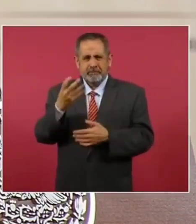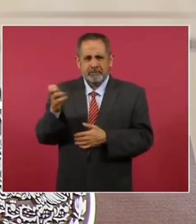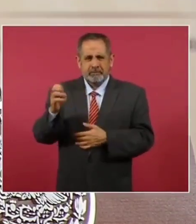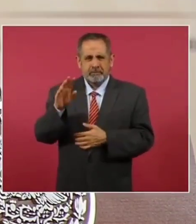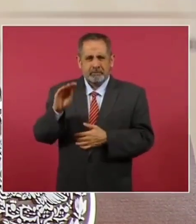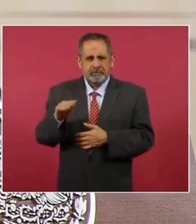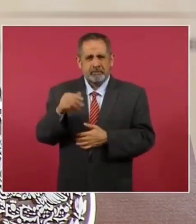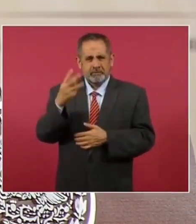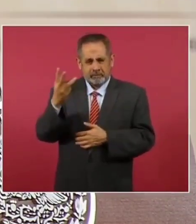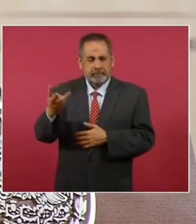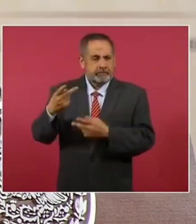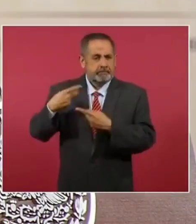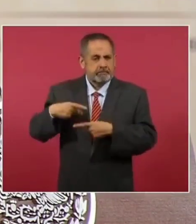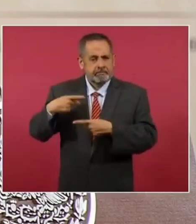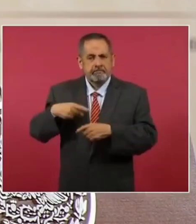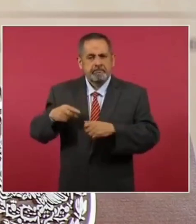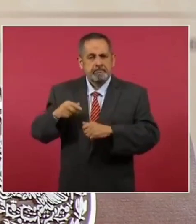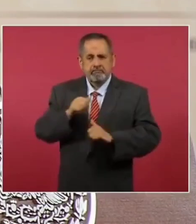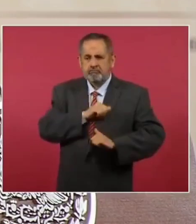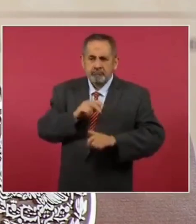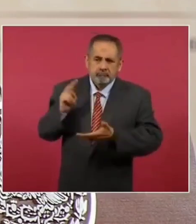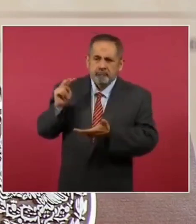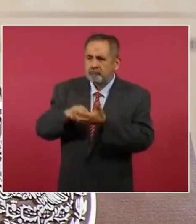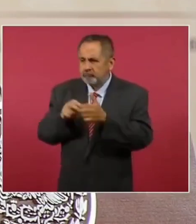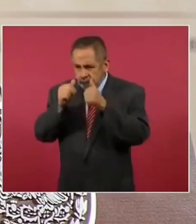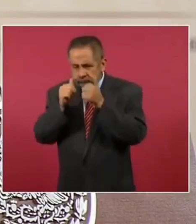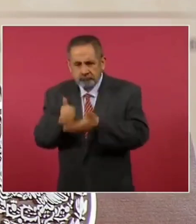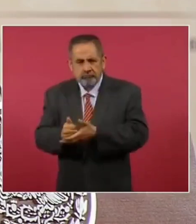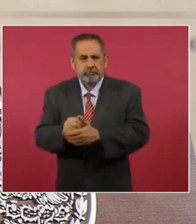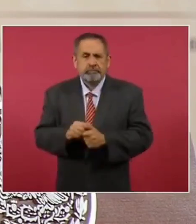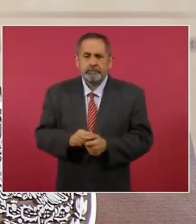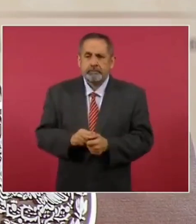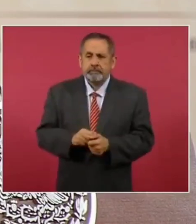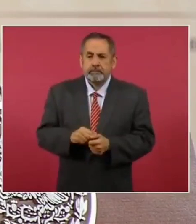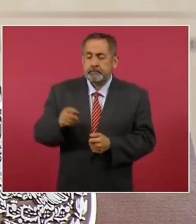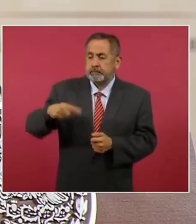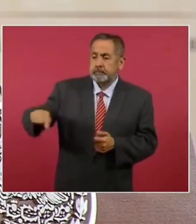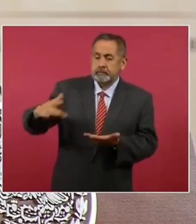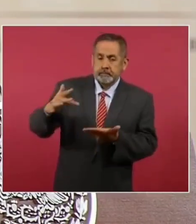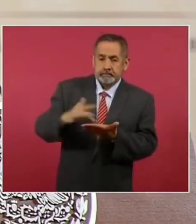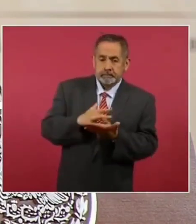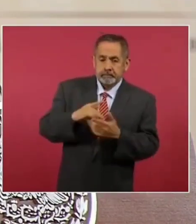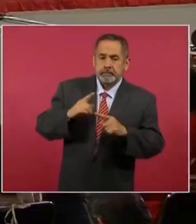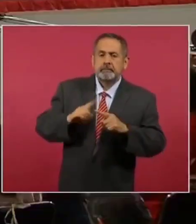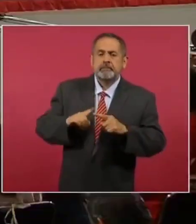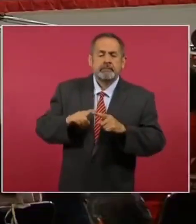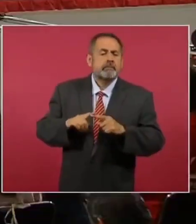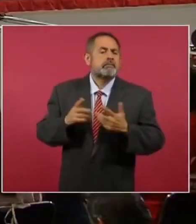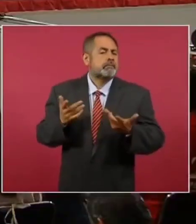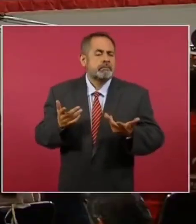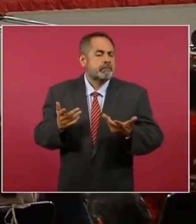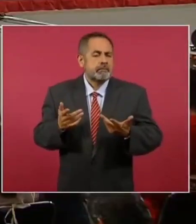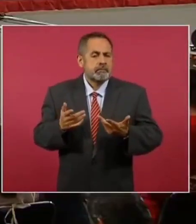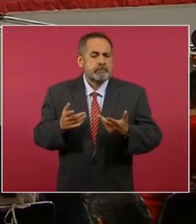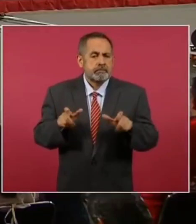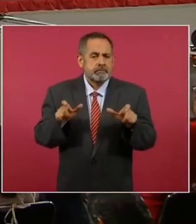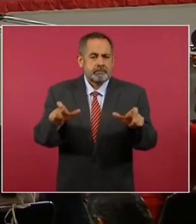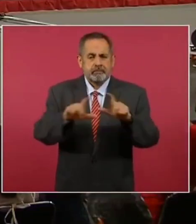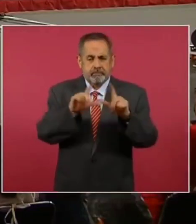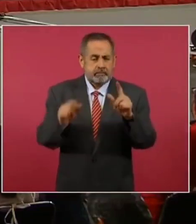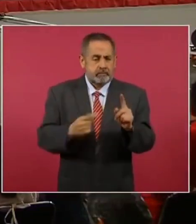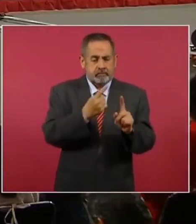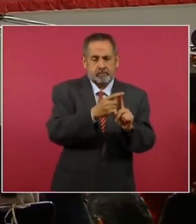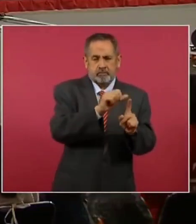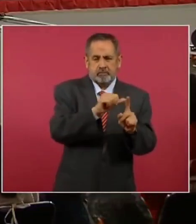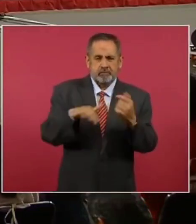253,493 elementos los apoyos de seguridad brindados por la guardia Nacional del primero